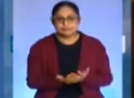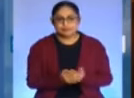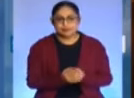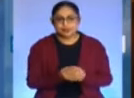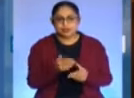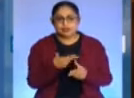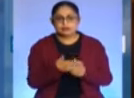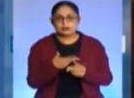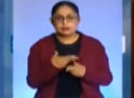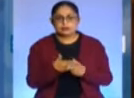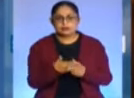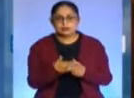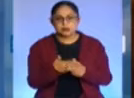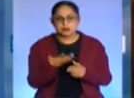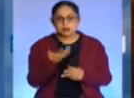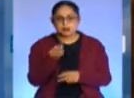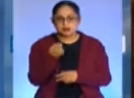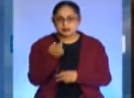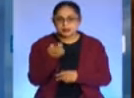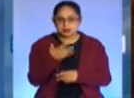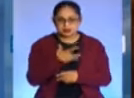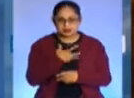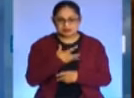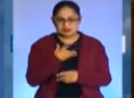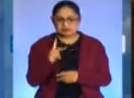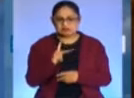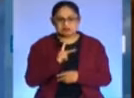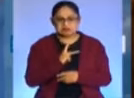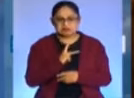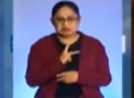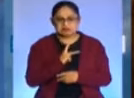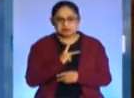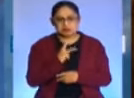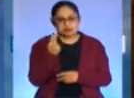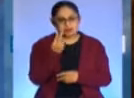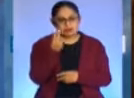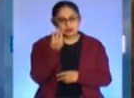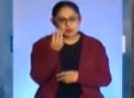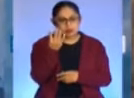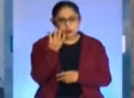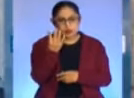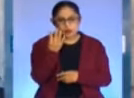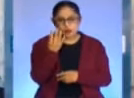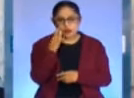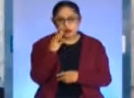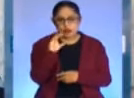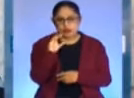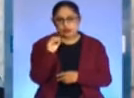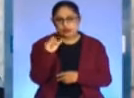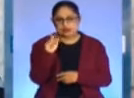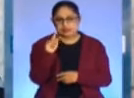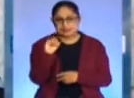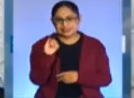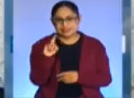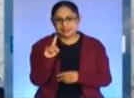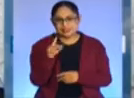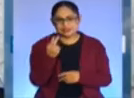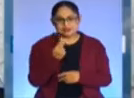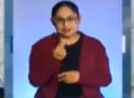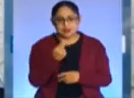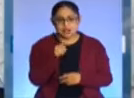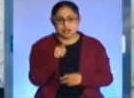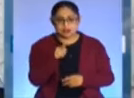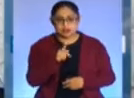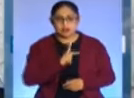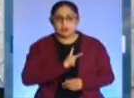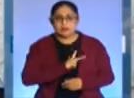hasta poco empático de las autoridades. Debería haber al menos 3 o 4 capacidades en todo el estado. El virus de inmunodeficiencia